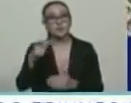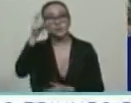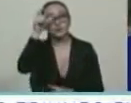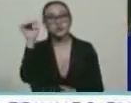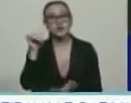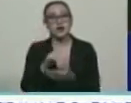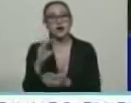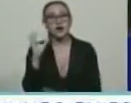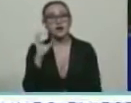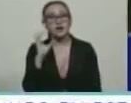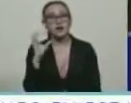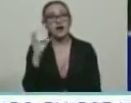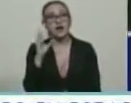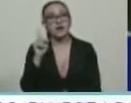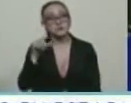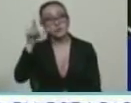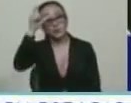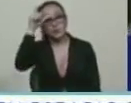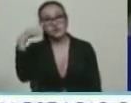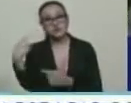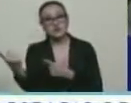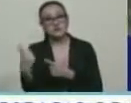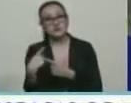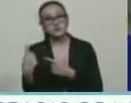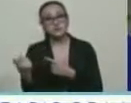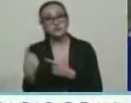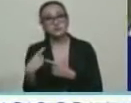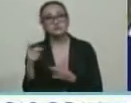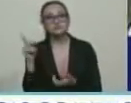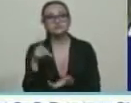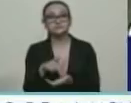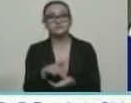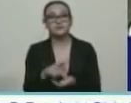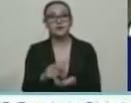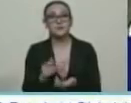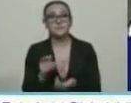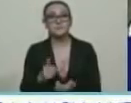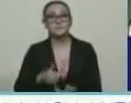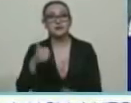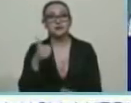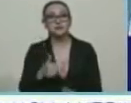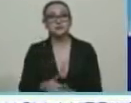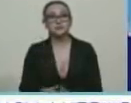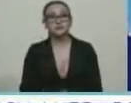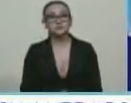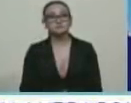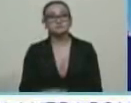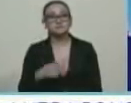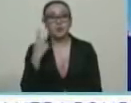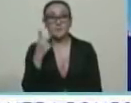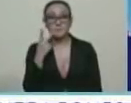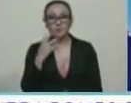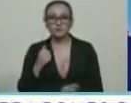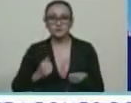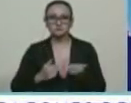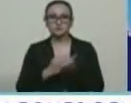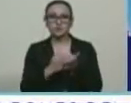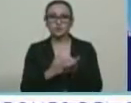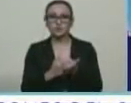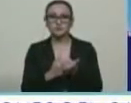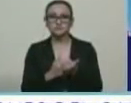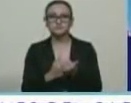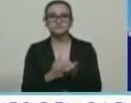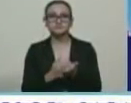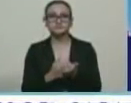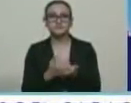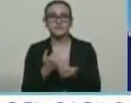Caracas y desde Caracas a Turquía, las llegadas se incrementarán. Nuestra política de apertura tiene